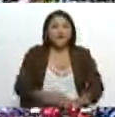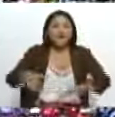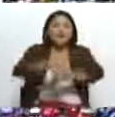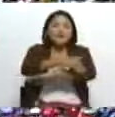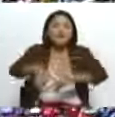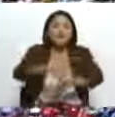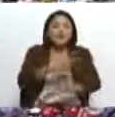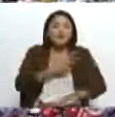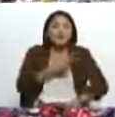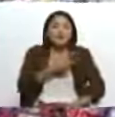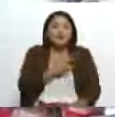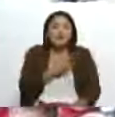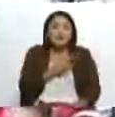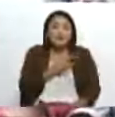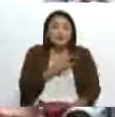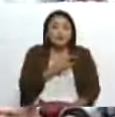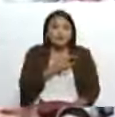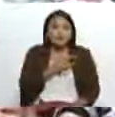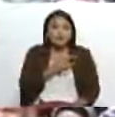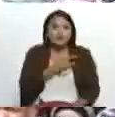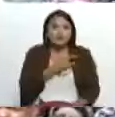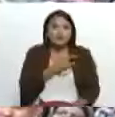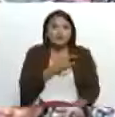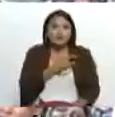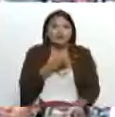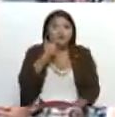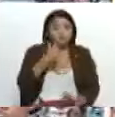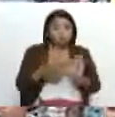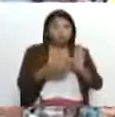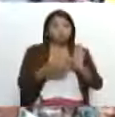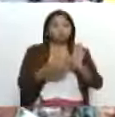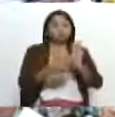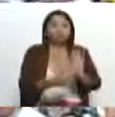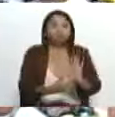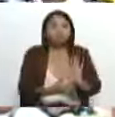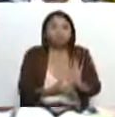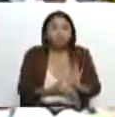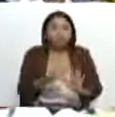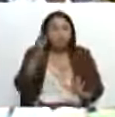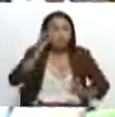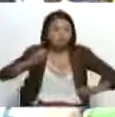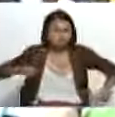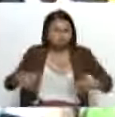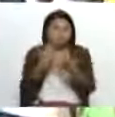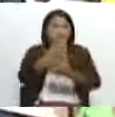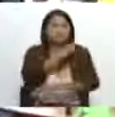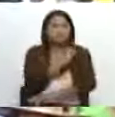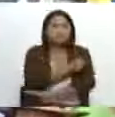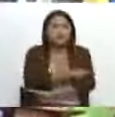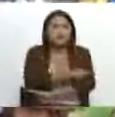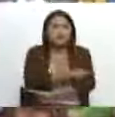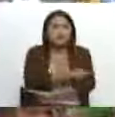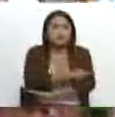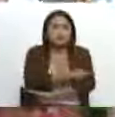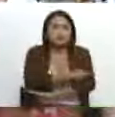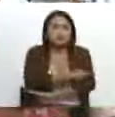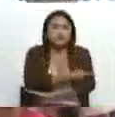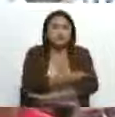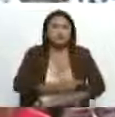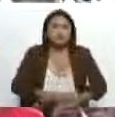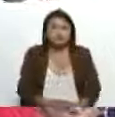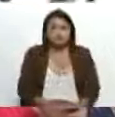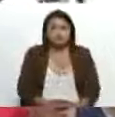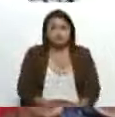universidad, hoy demostrando la fuerza de la mujer indómita, de la mujer histórica, de nuestra